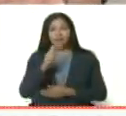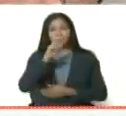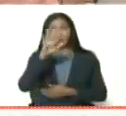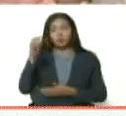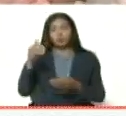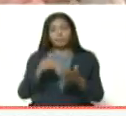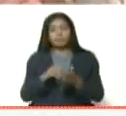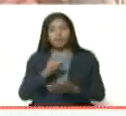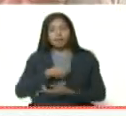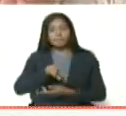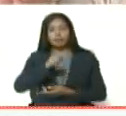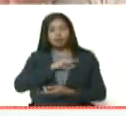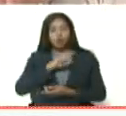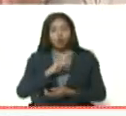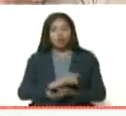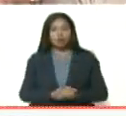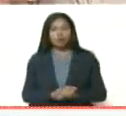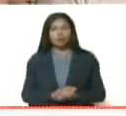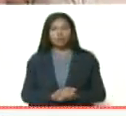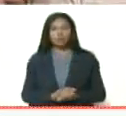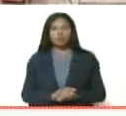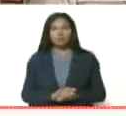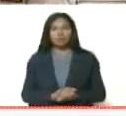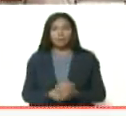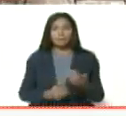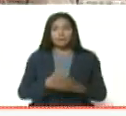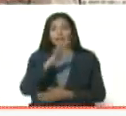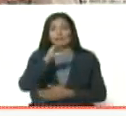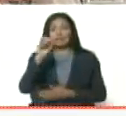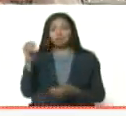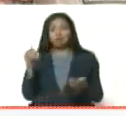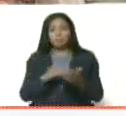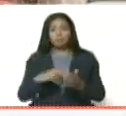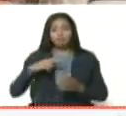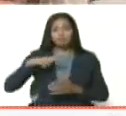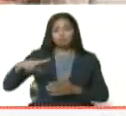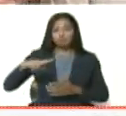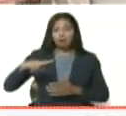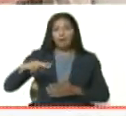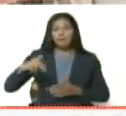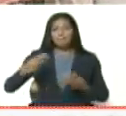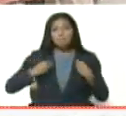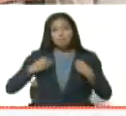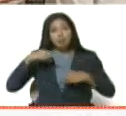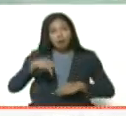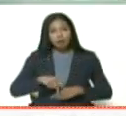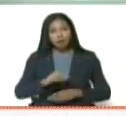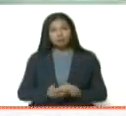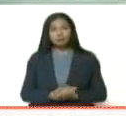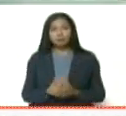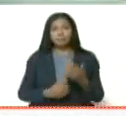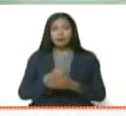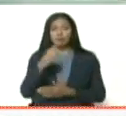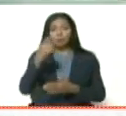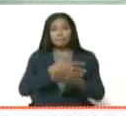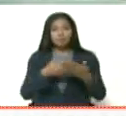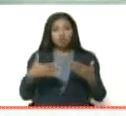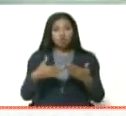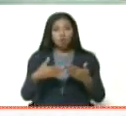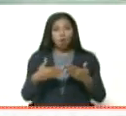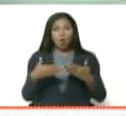mil españoles, más de 500 mil portugueses, más de 1 millón de